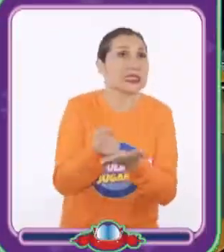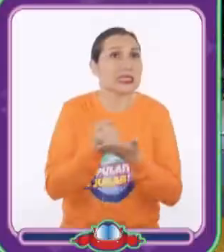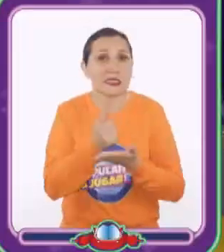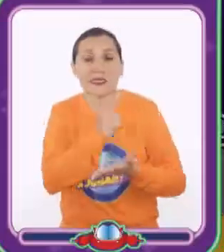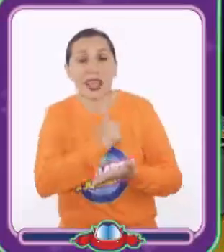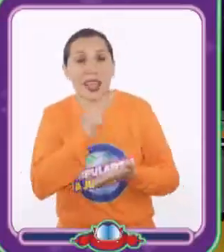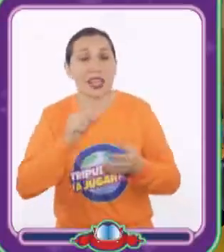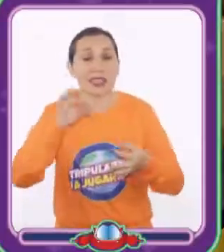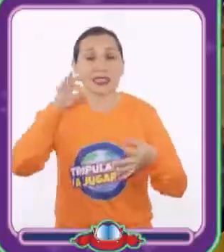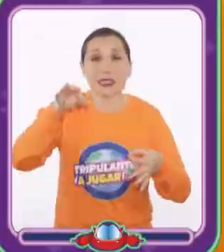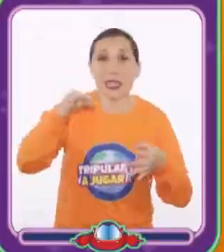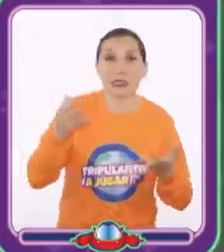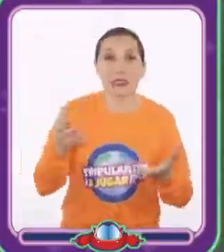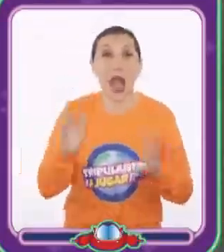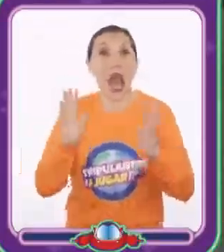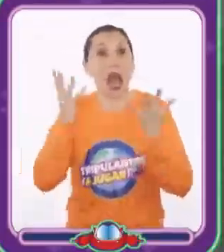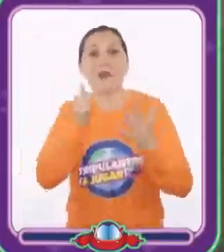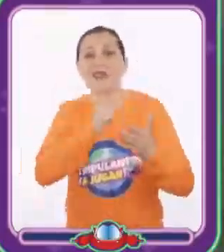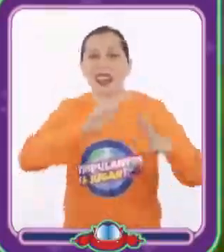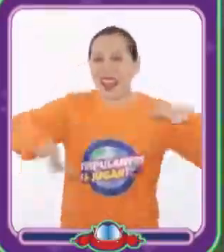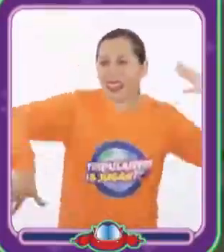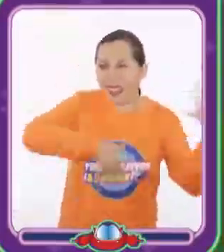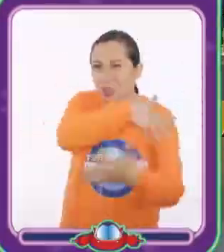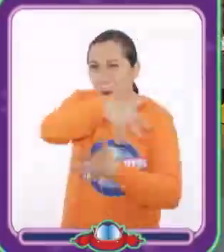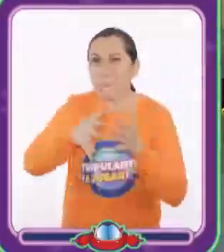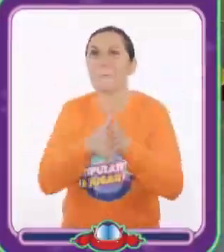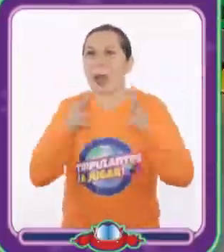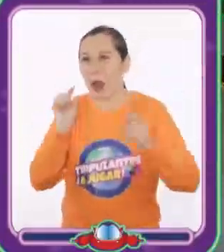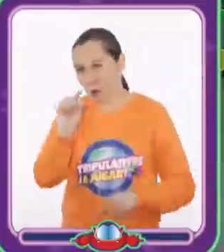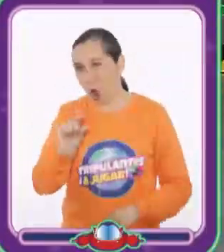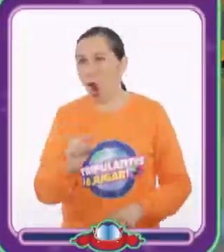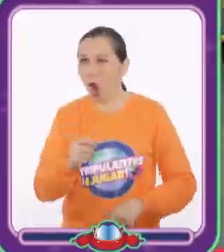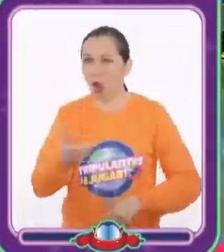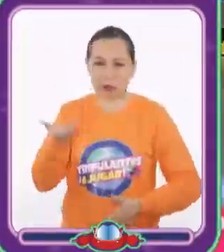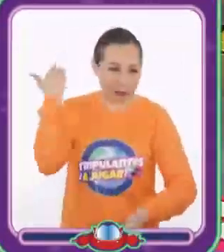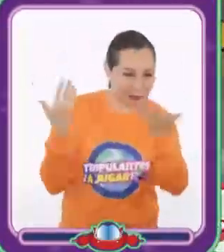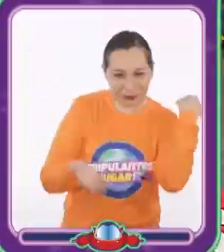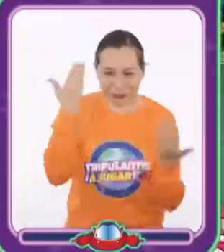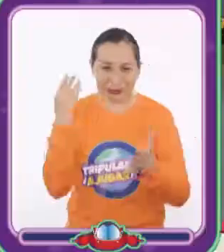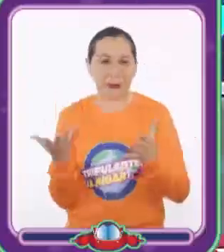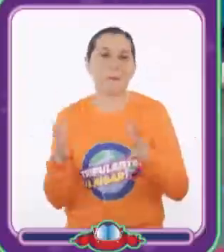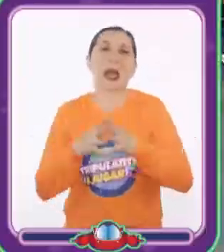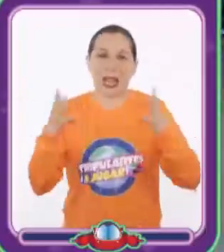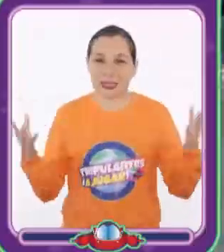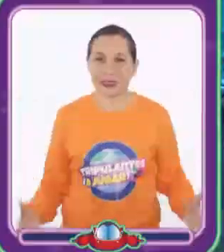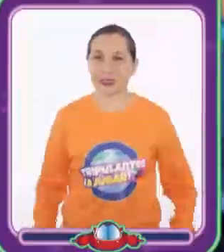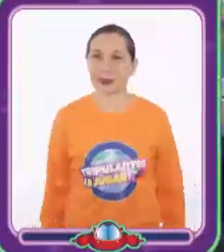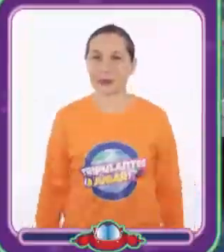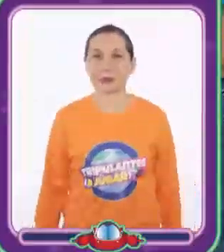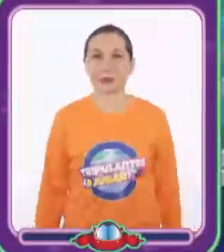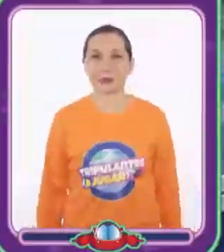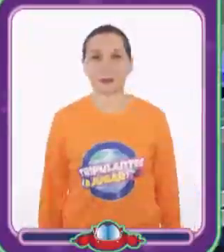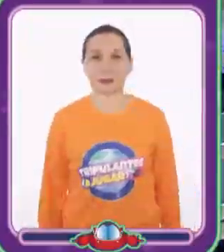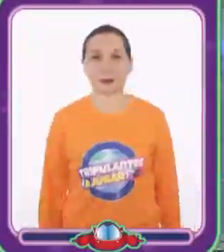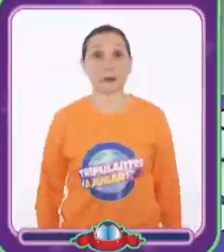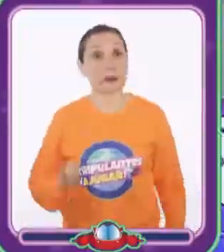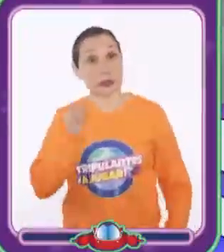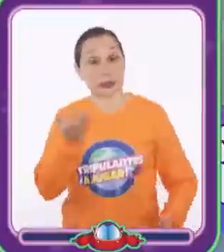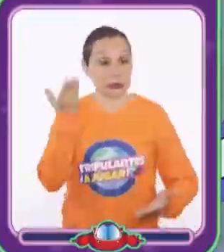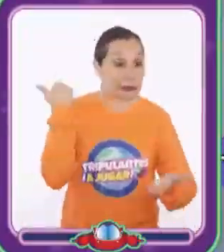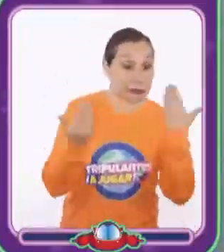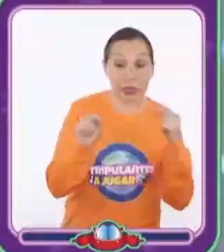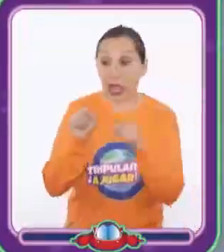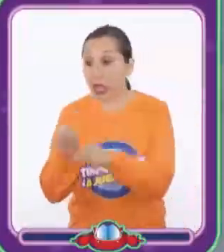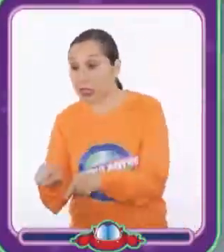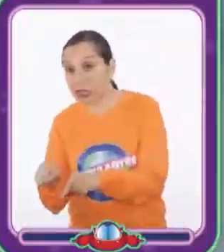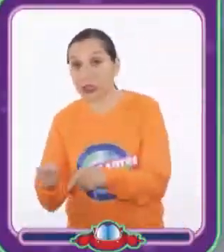falta? Quizás nos falta desordenar un poco. Quizás nos falta desordenar un poquito más. Si desordenamos